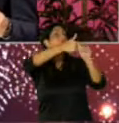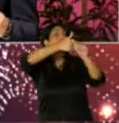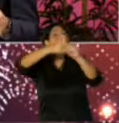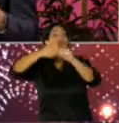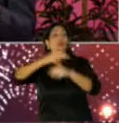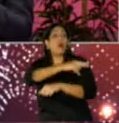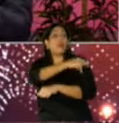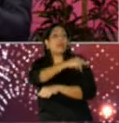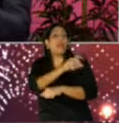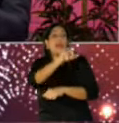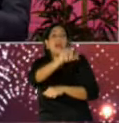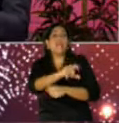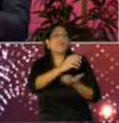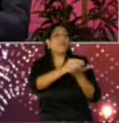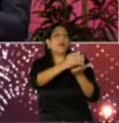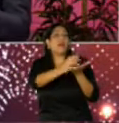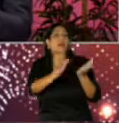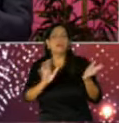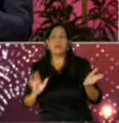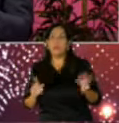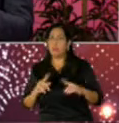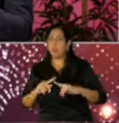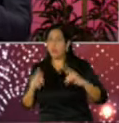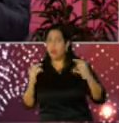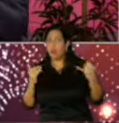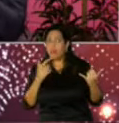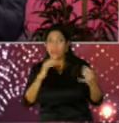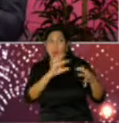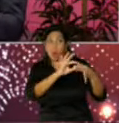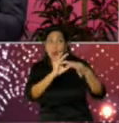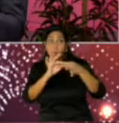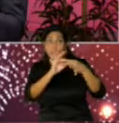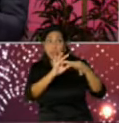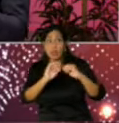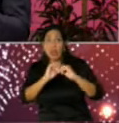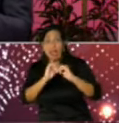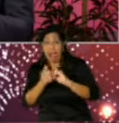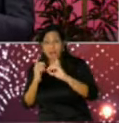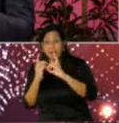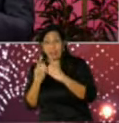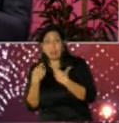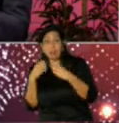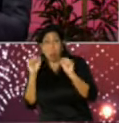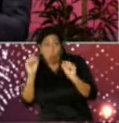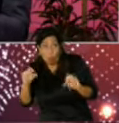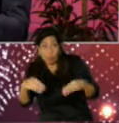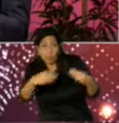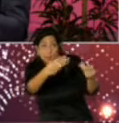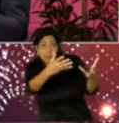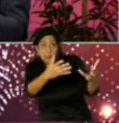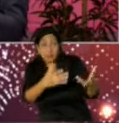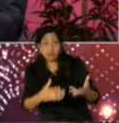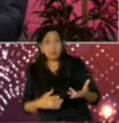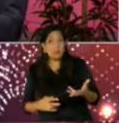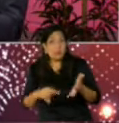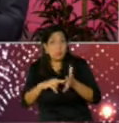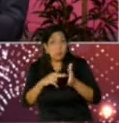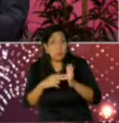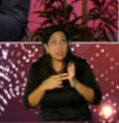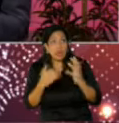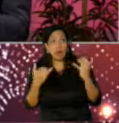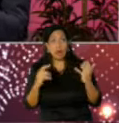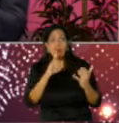los hospitales. Ahora, ¿verdad?, usted menciona que están coordinados para ver cómo le pueden proveer ese equipo. O sea, finalmente, ¿sobre quién